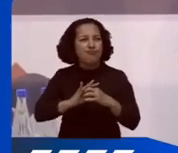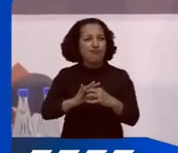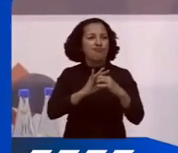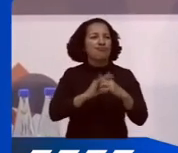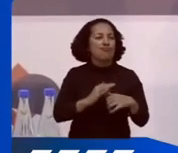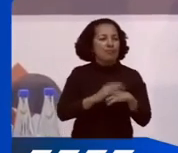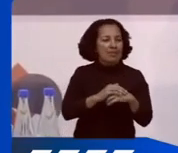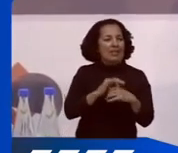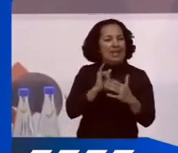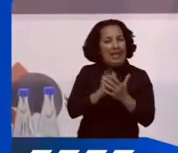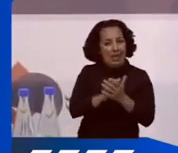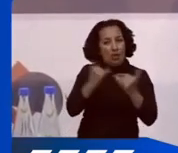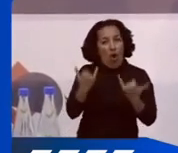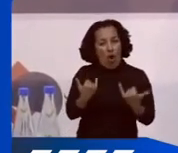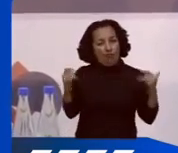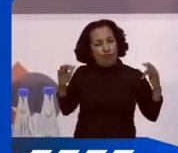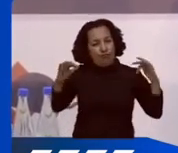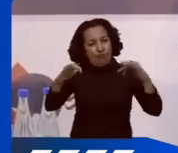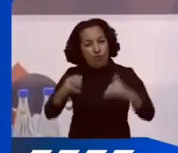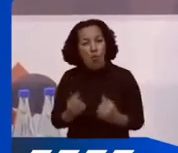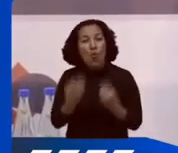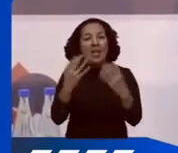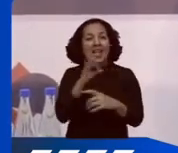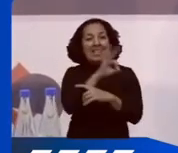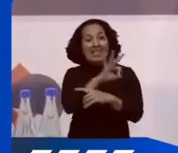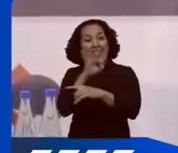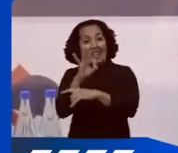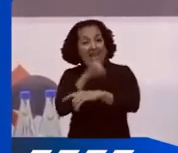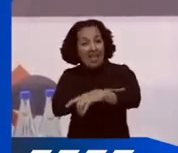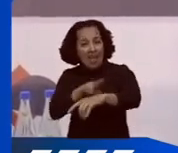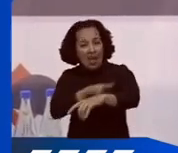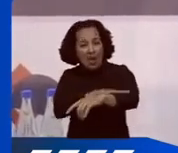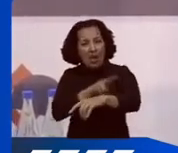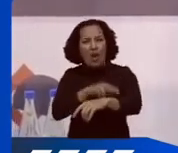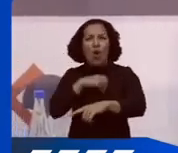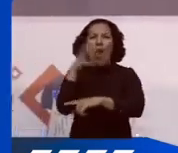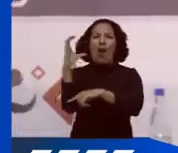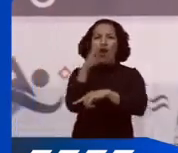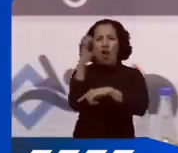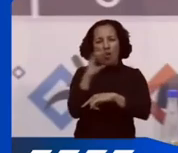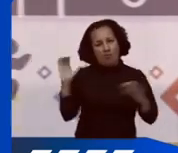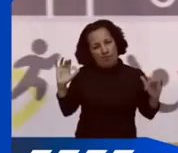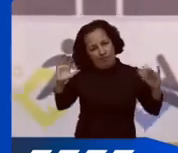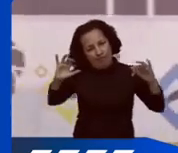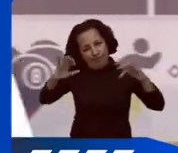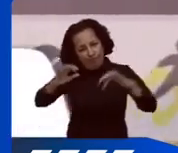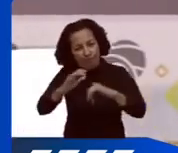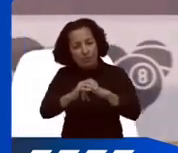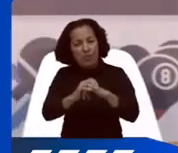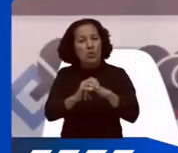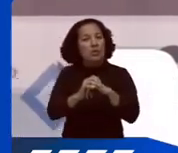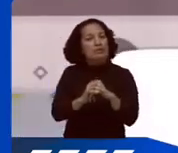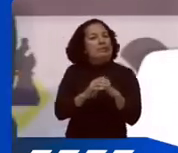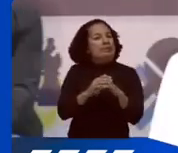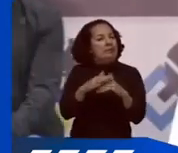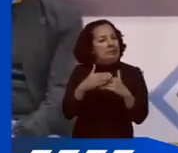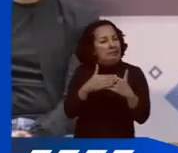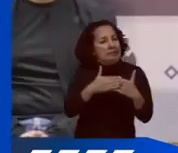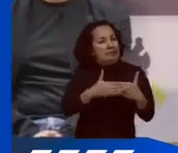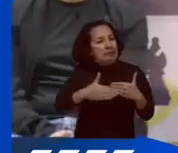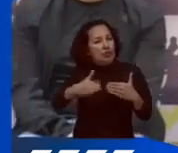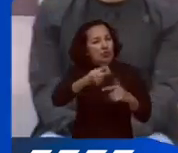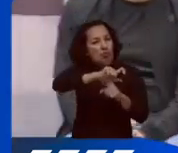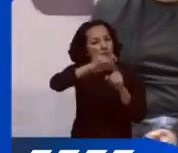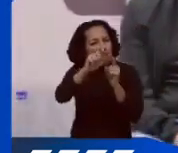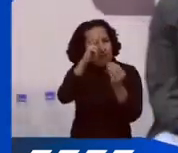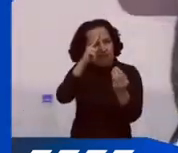Piensen en lo que está ocurriendo aquí, 33 delegaciones de todo el país, de nuestro país definido por esa diversidad cultural